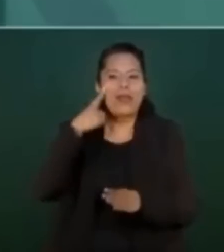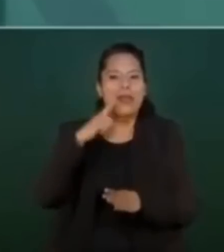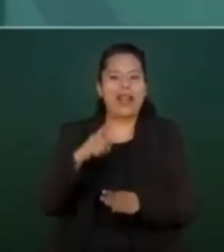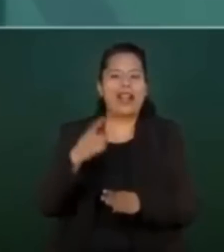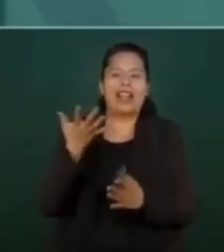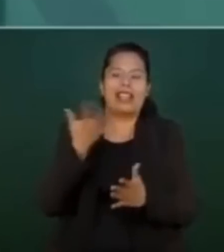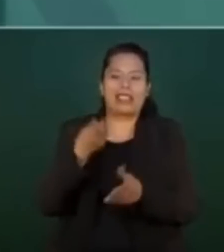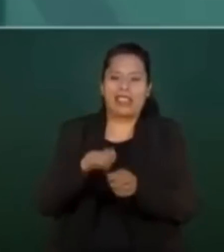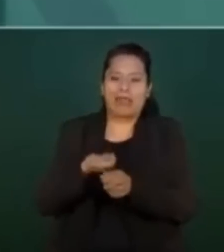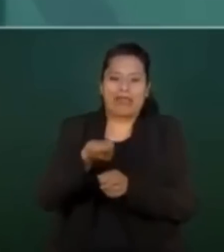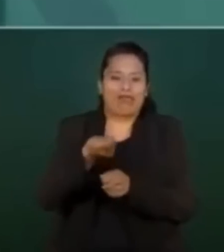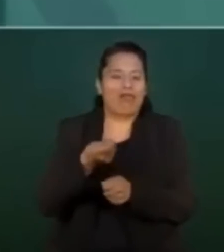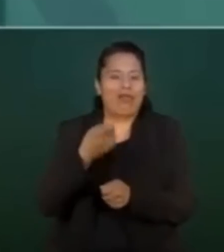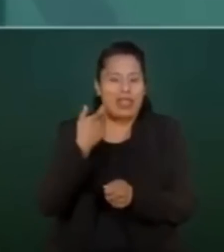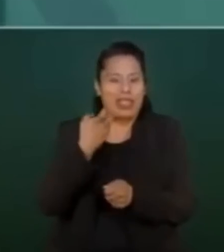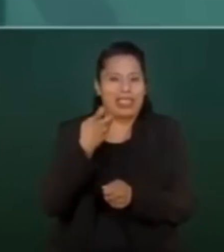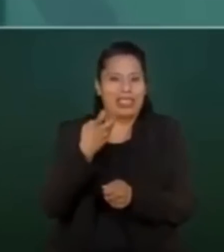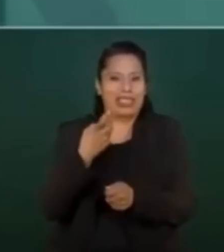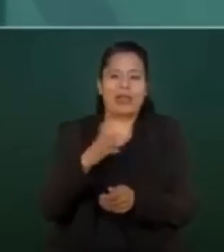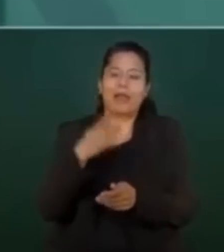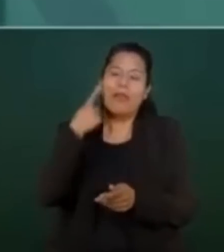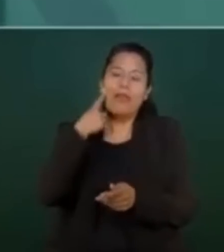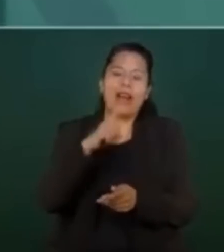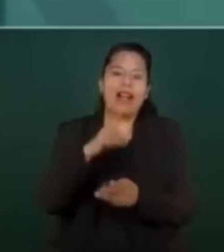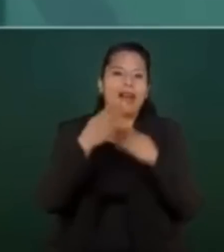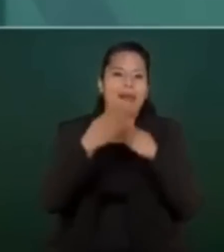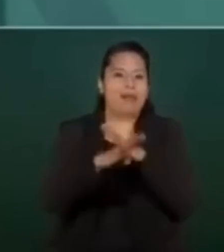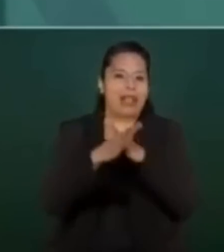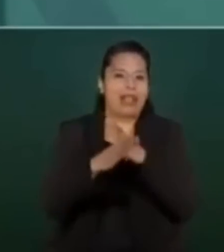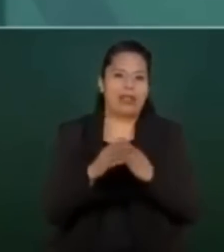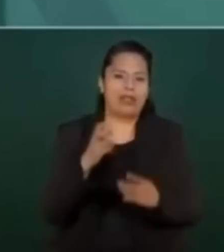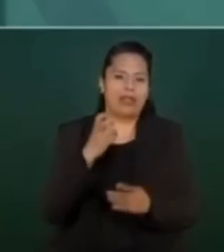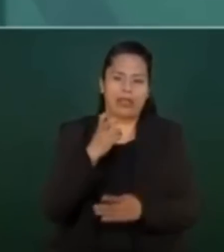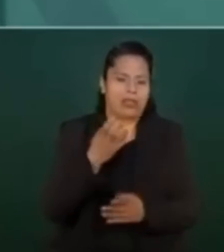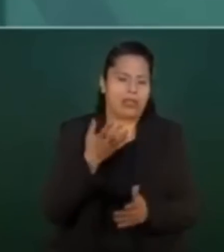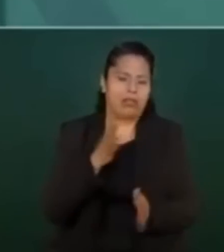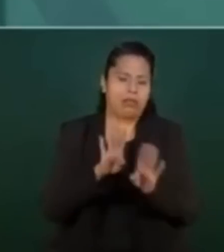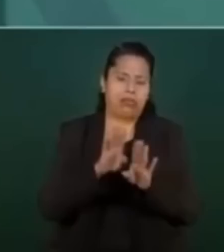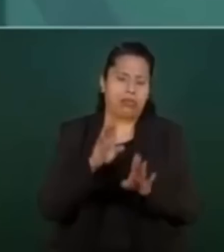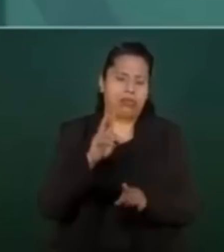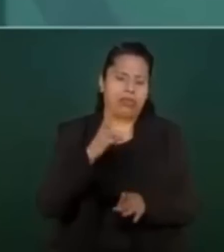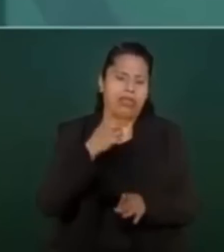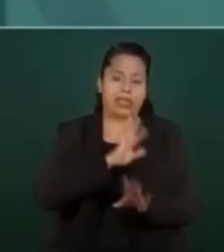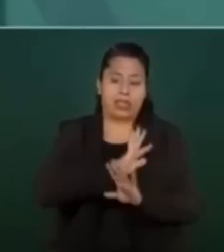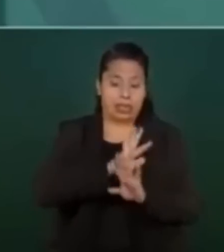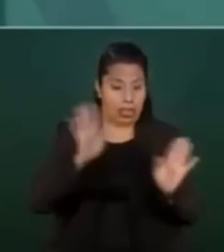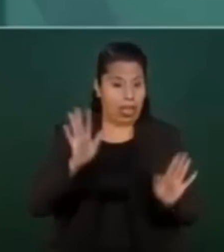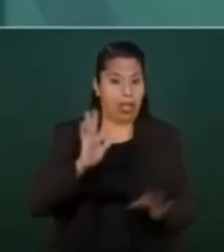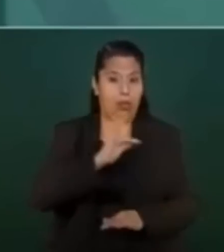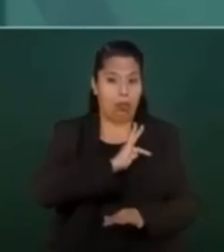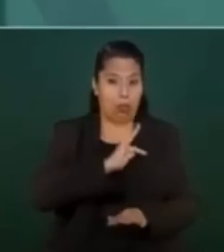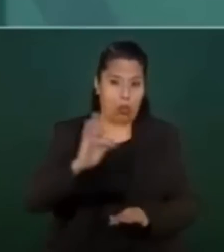fondos en todos los bancos, es la misma. Y